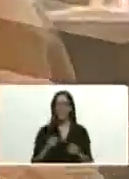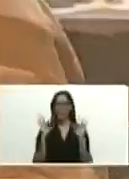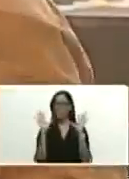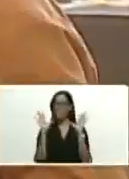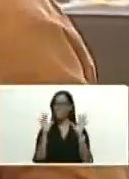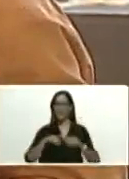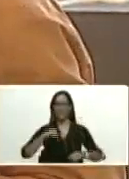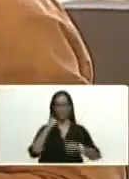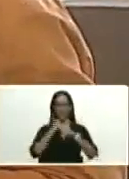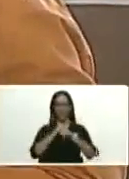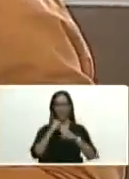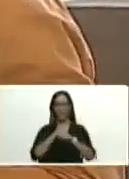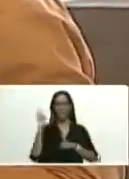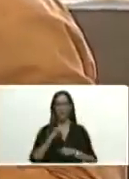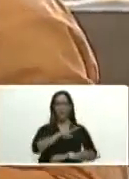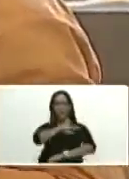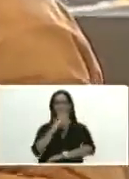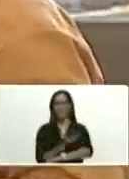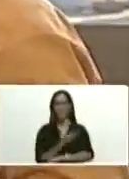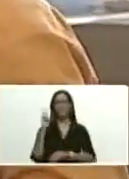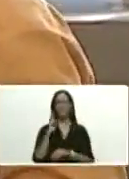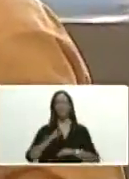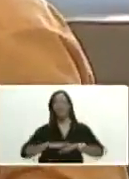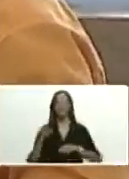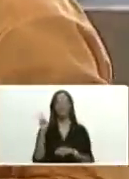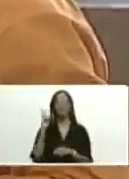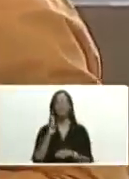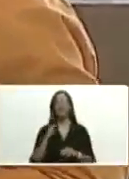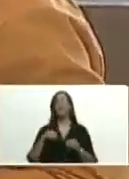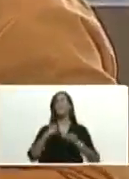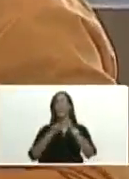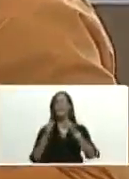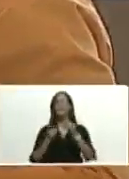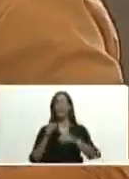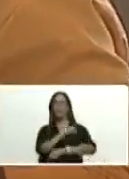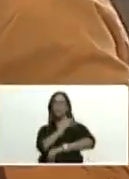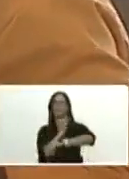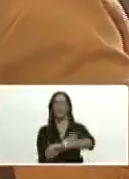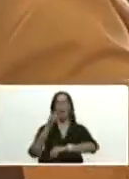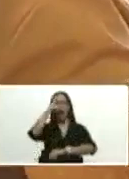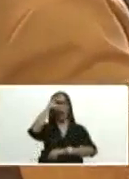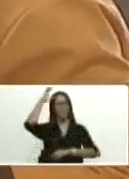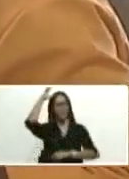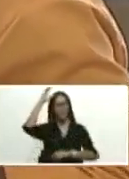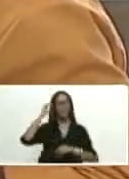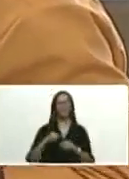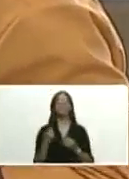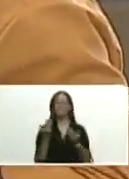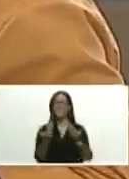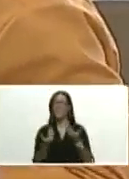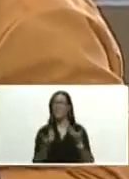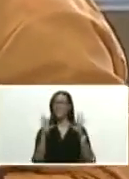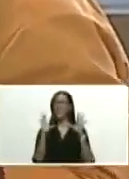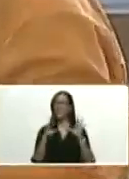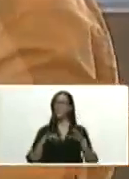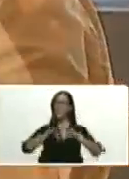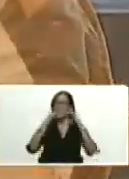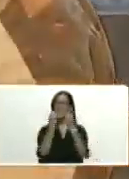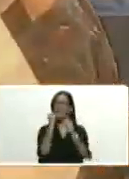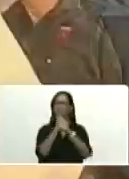obra venezolana la fuerza venezolana porque Venezuela va a ser una potencia la Venezuela potencia viene de la mano de la clase Obrera